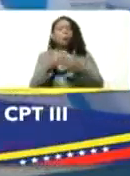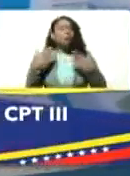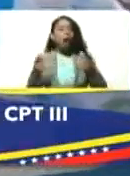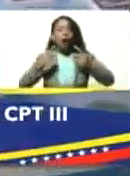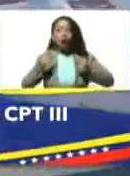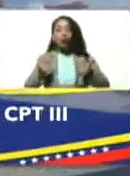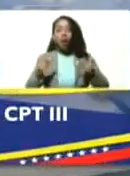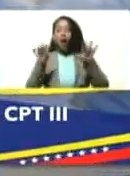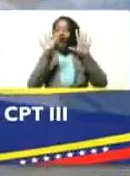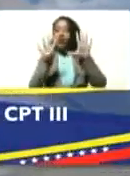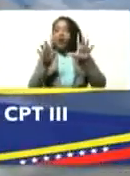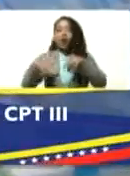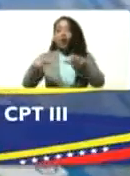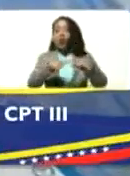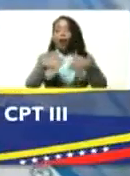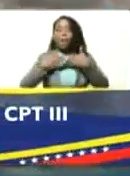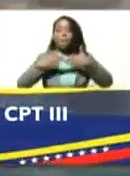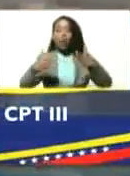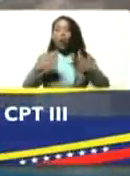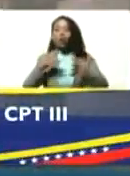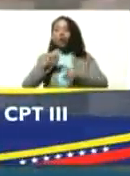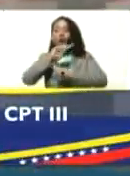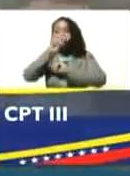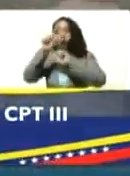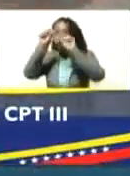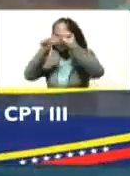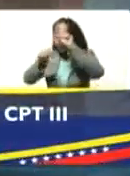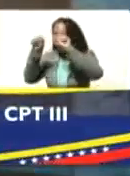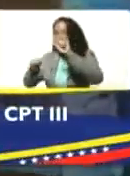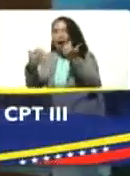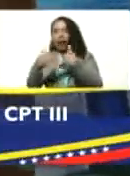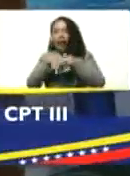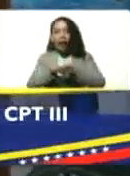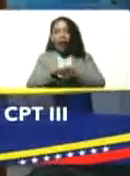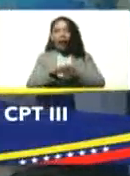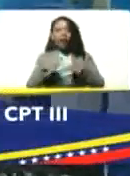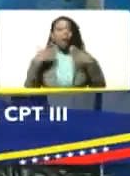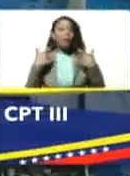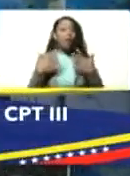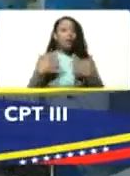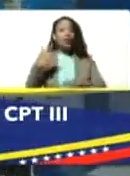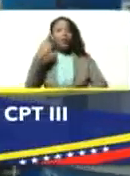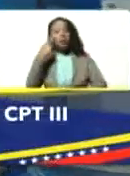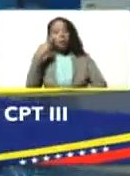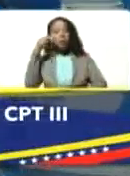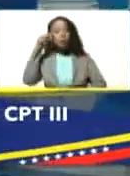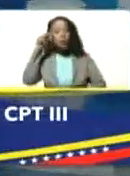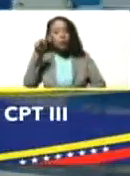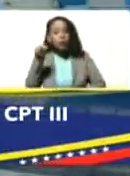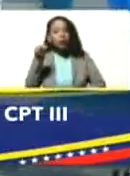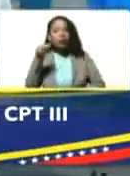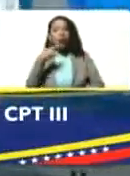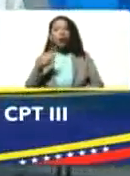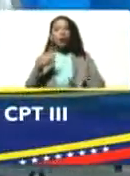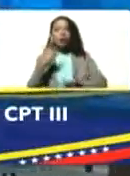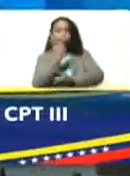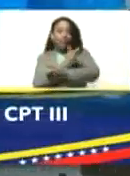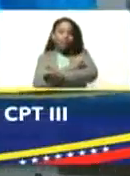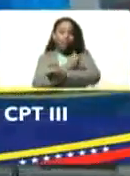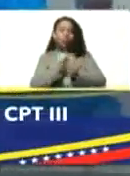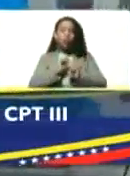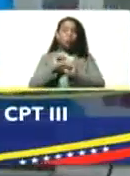9 áreas rehabilitadas, áreas de consulta integral, área de emergencia, de observación, inmunización, área